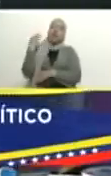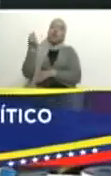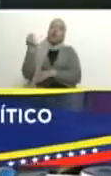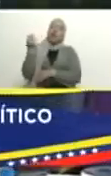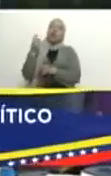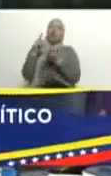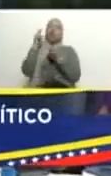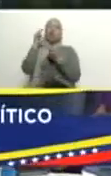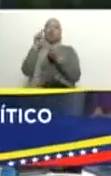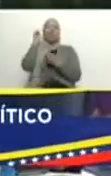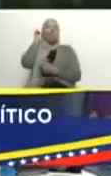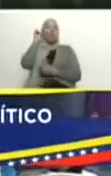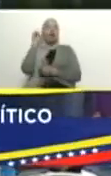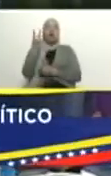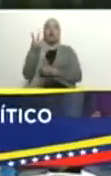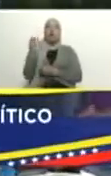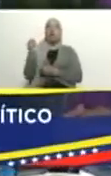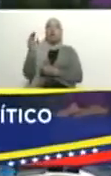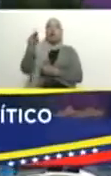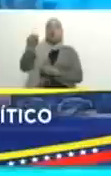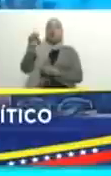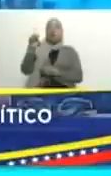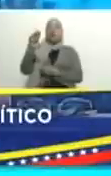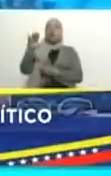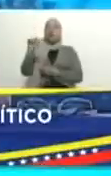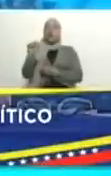Vanessa Montero y Ilenia.